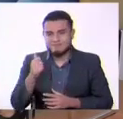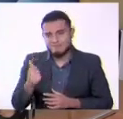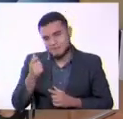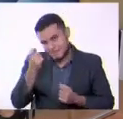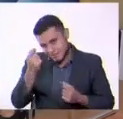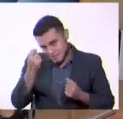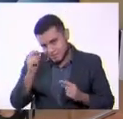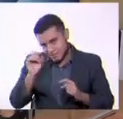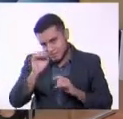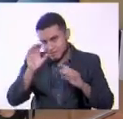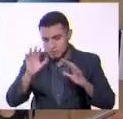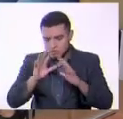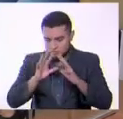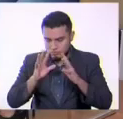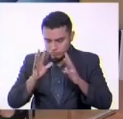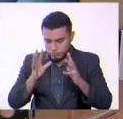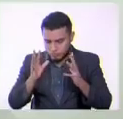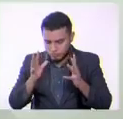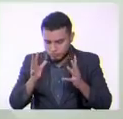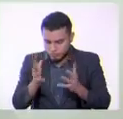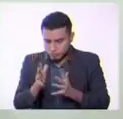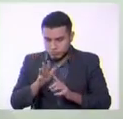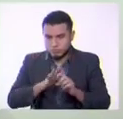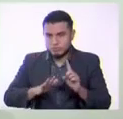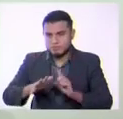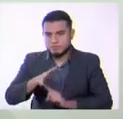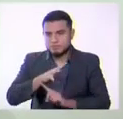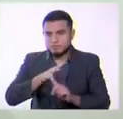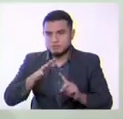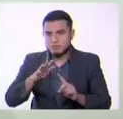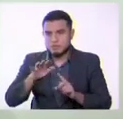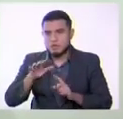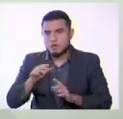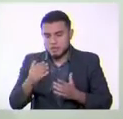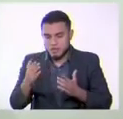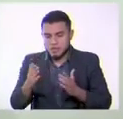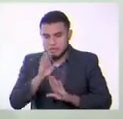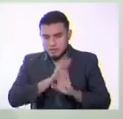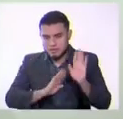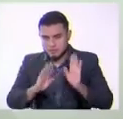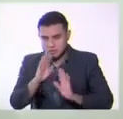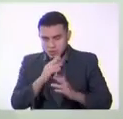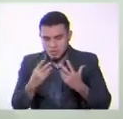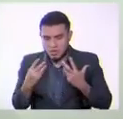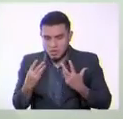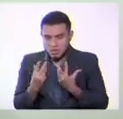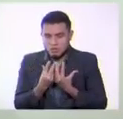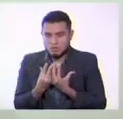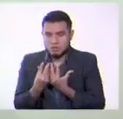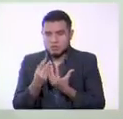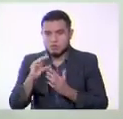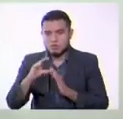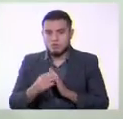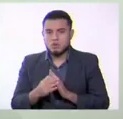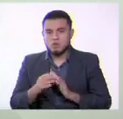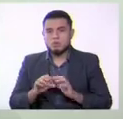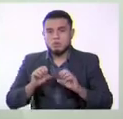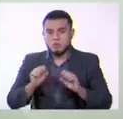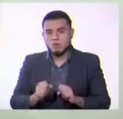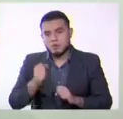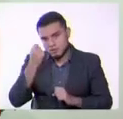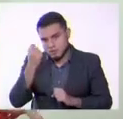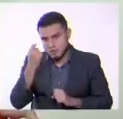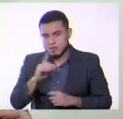ya entonces más global y desde el punto de vista de la antropología el término cultura, ¿cómo podemos también entender